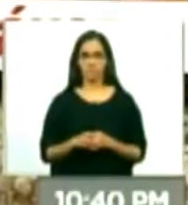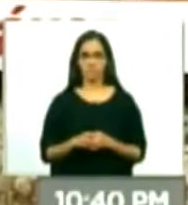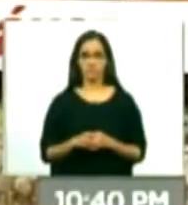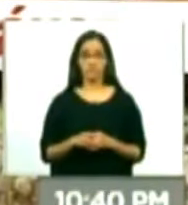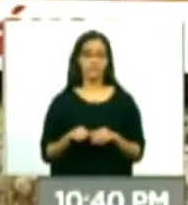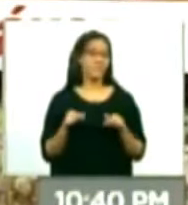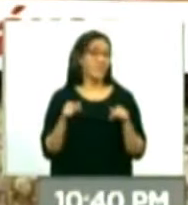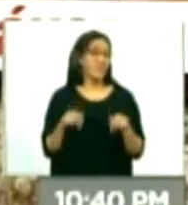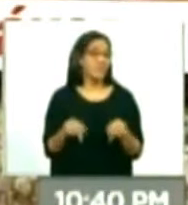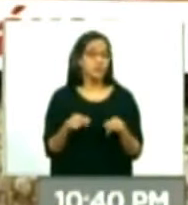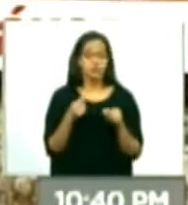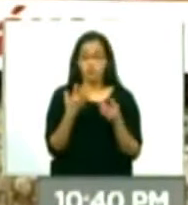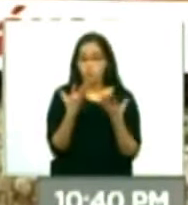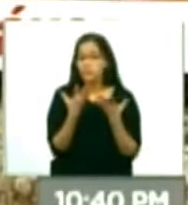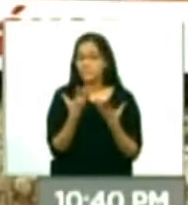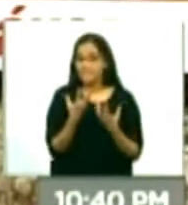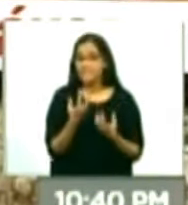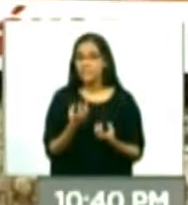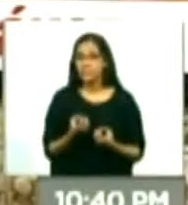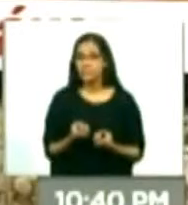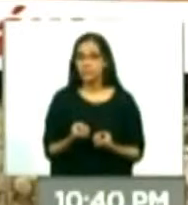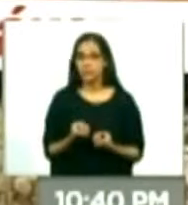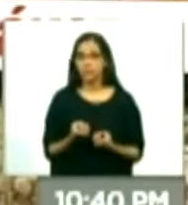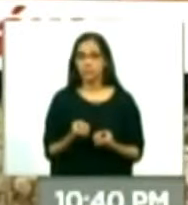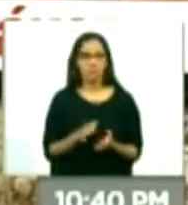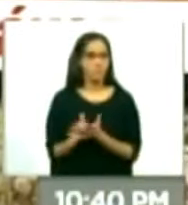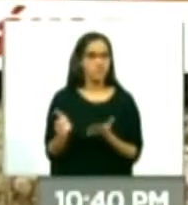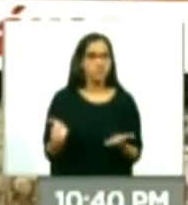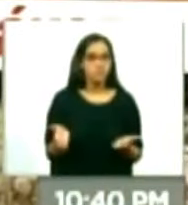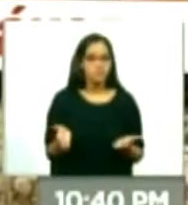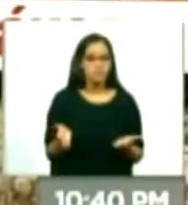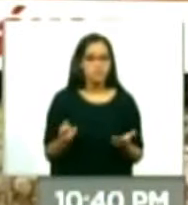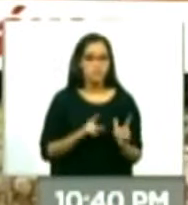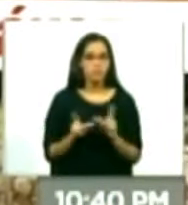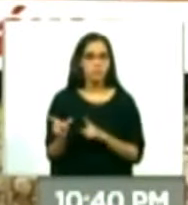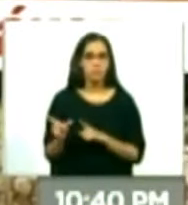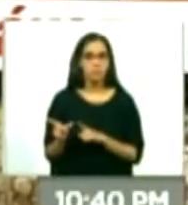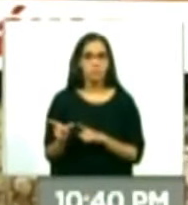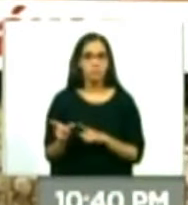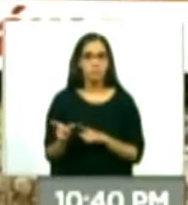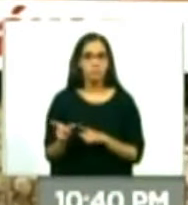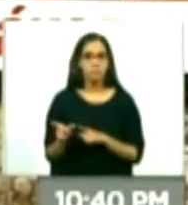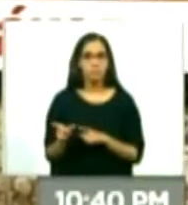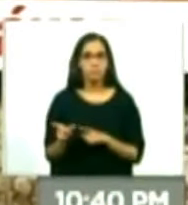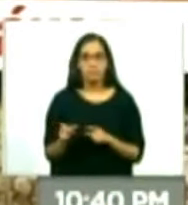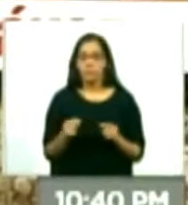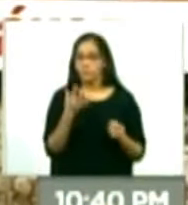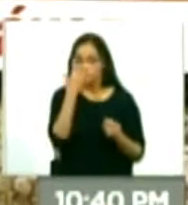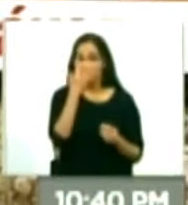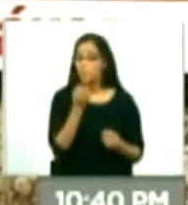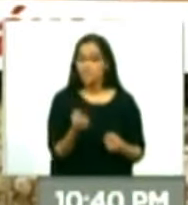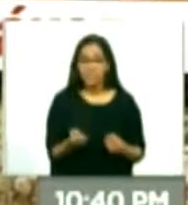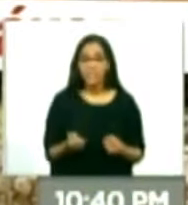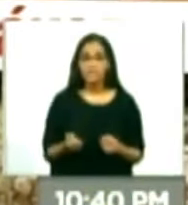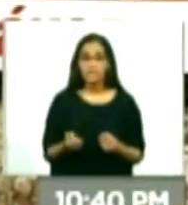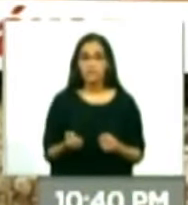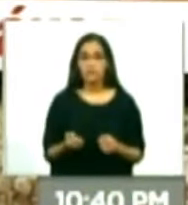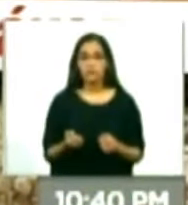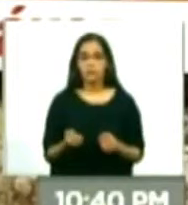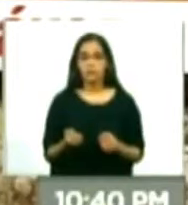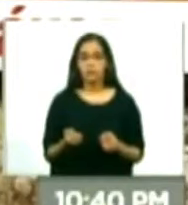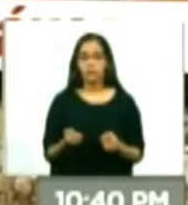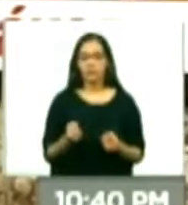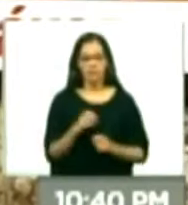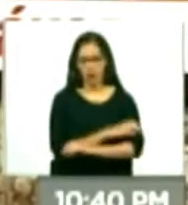Esto es muy triste. ¿Qué pasó? ¿Estamos listos? Esto es muy triste. Que la